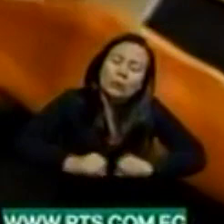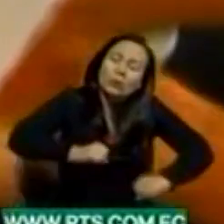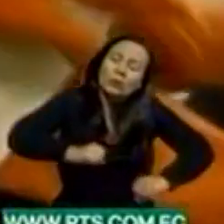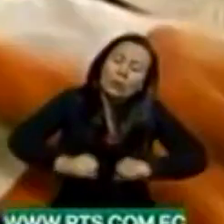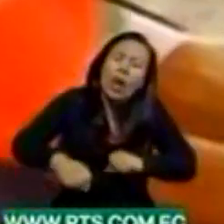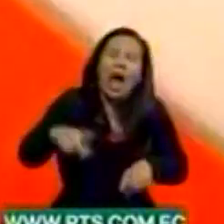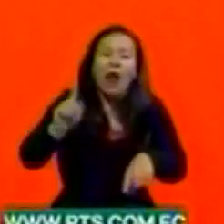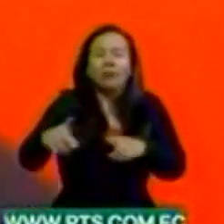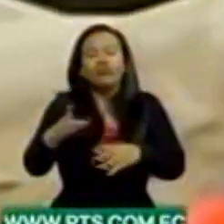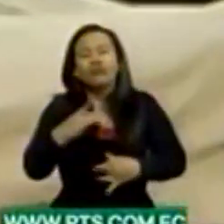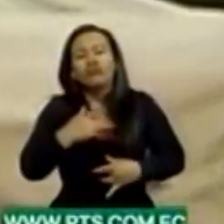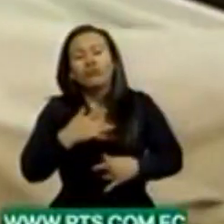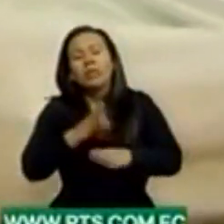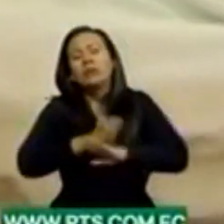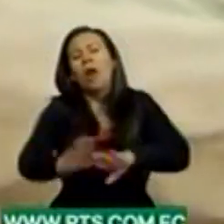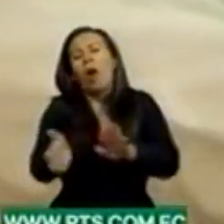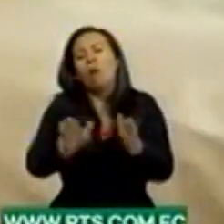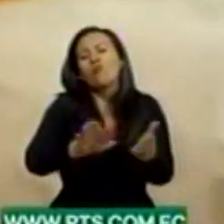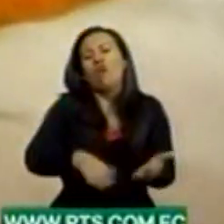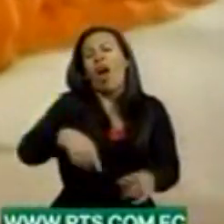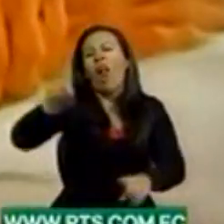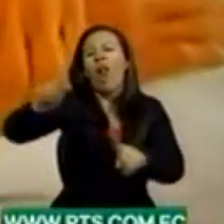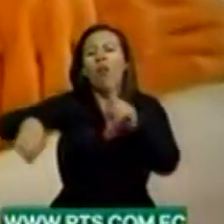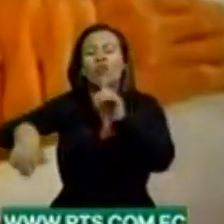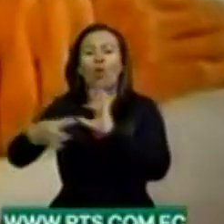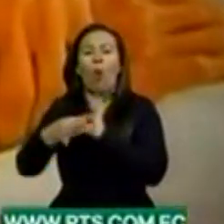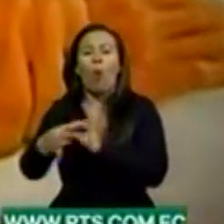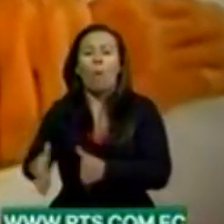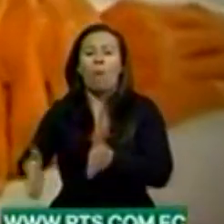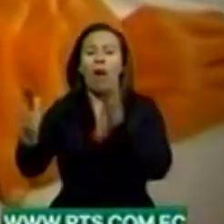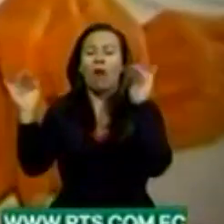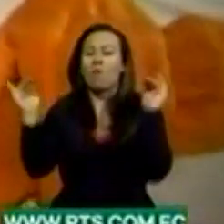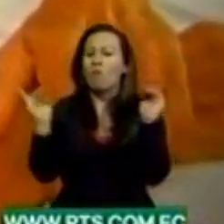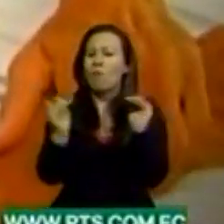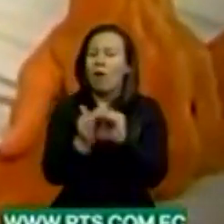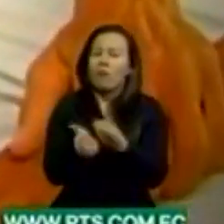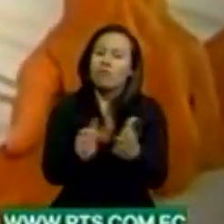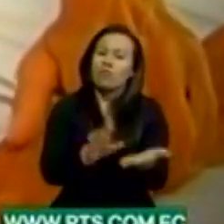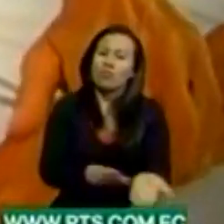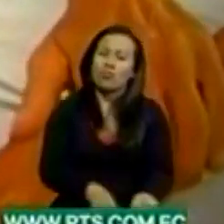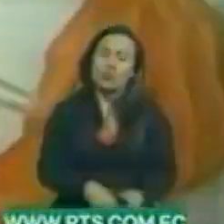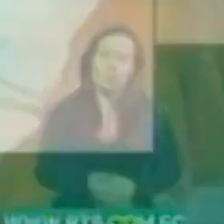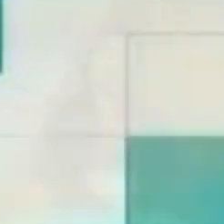lamentablemente ya partieron. Informó Charlie Pisa.